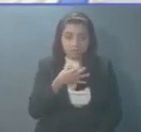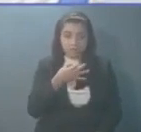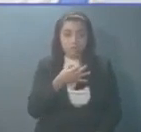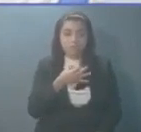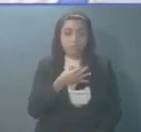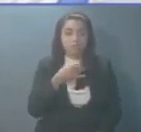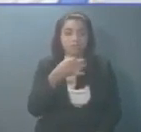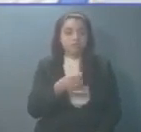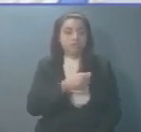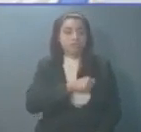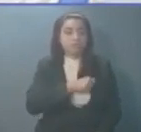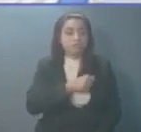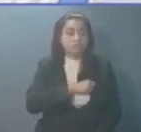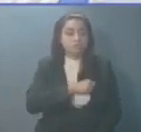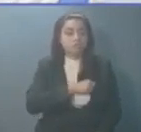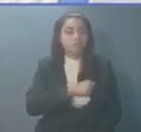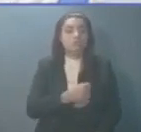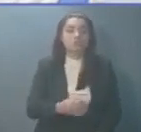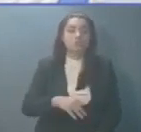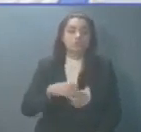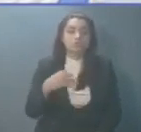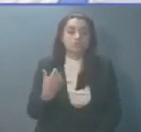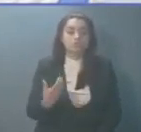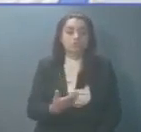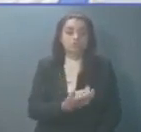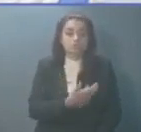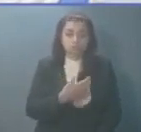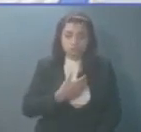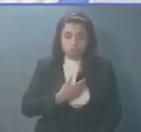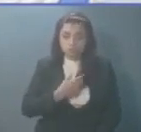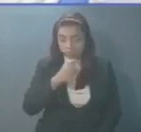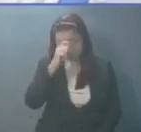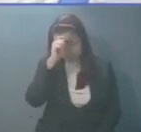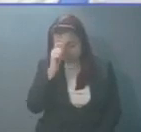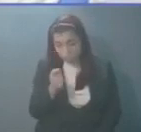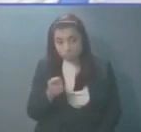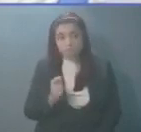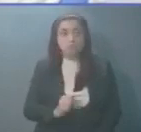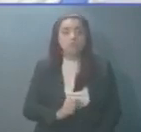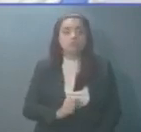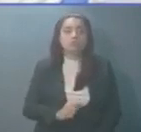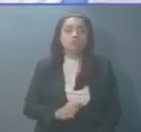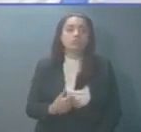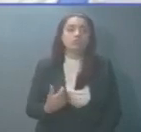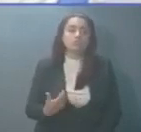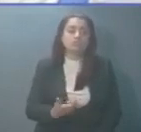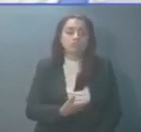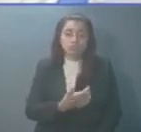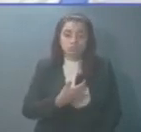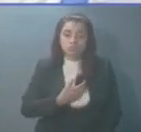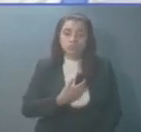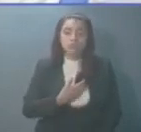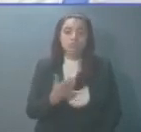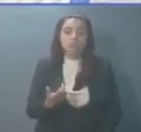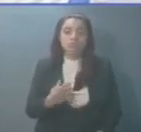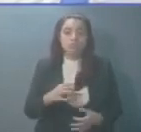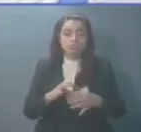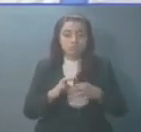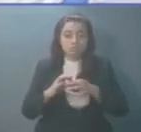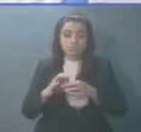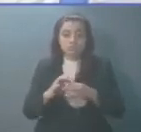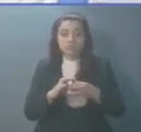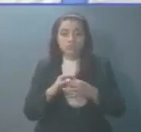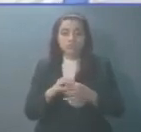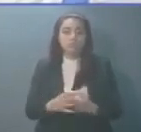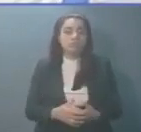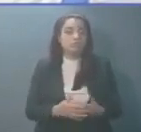y responsables tienen nuestro reconocimiento, tienen nuestra solidaridad,